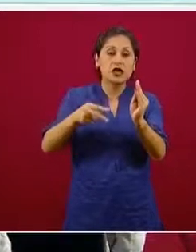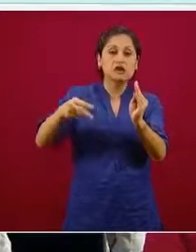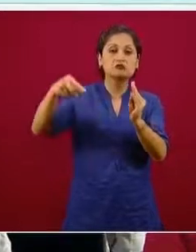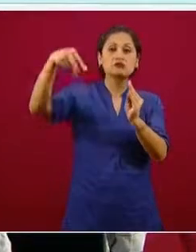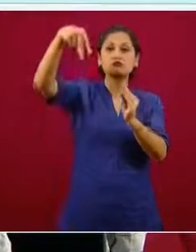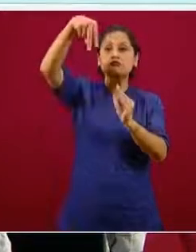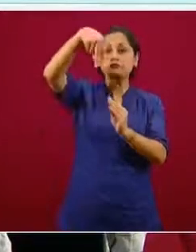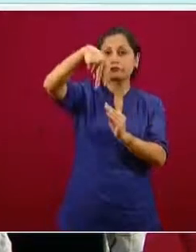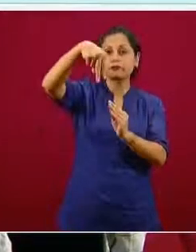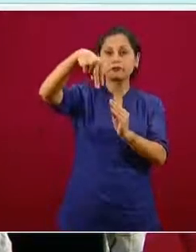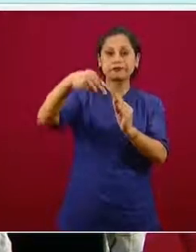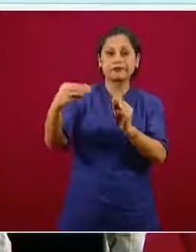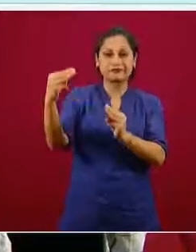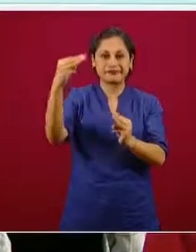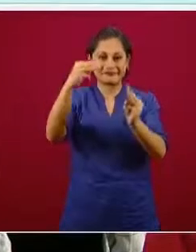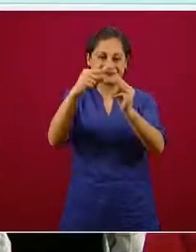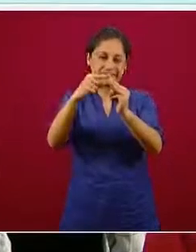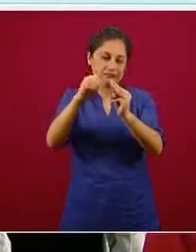la punteada,